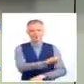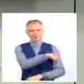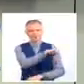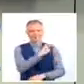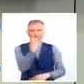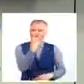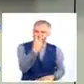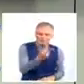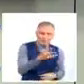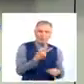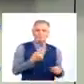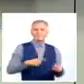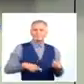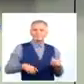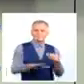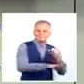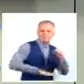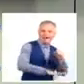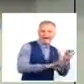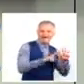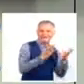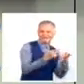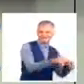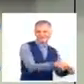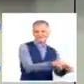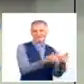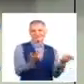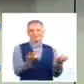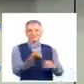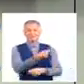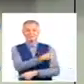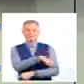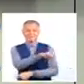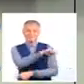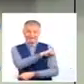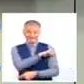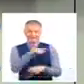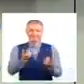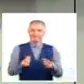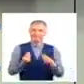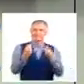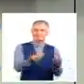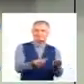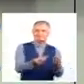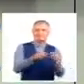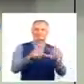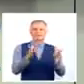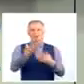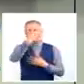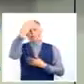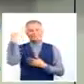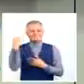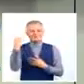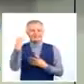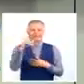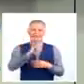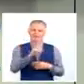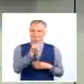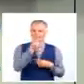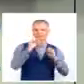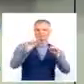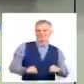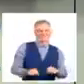Los países que prefieren entregar sus sistemas de salud al sector privado olvidan que es muy difícil, si no imposible,